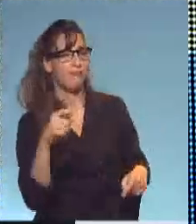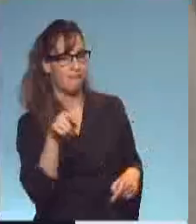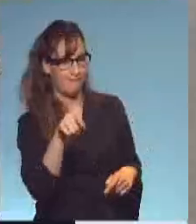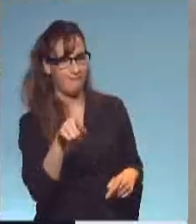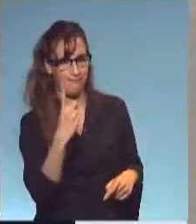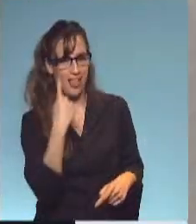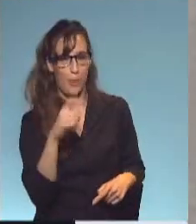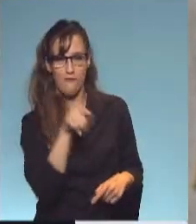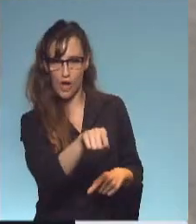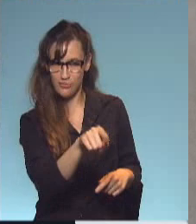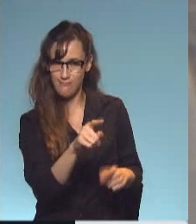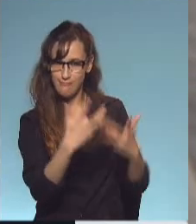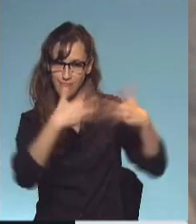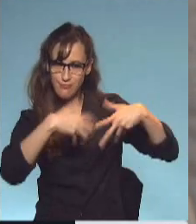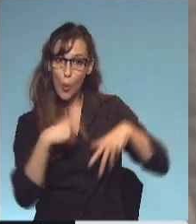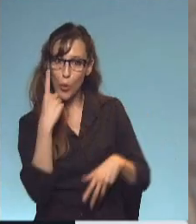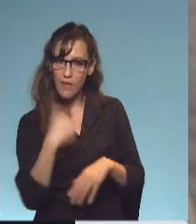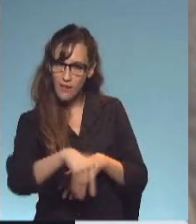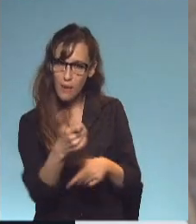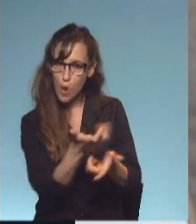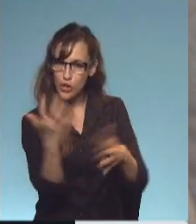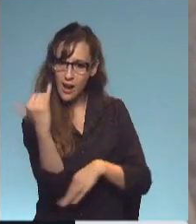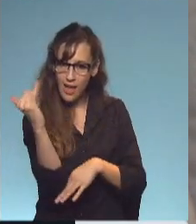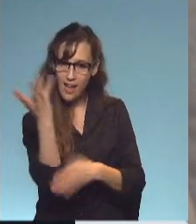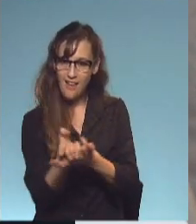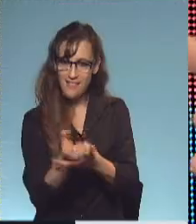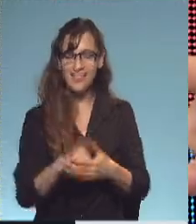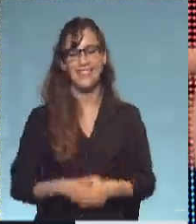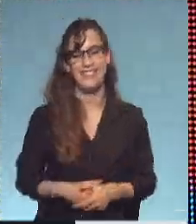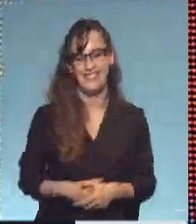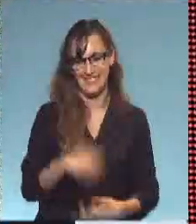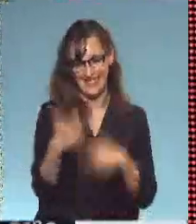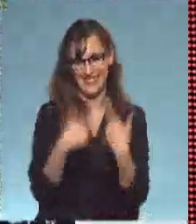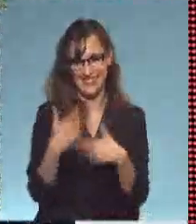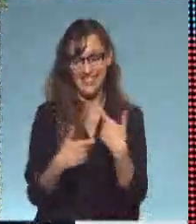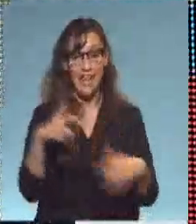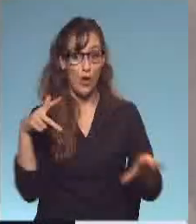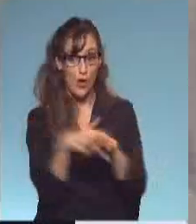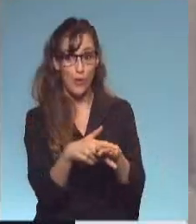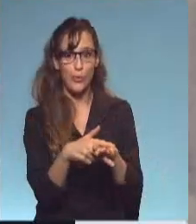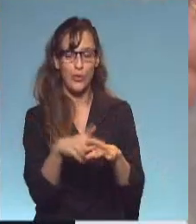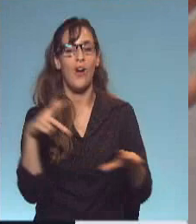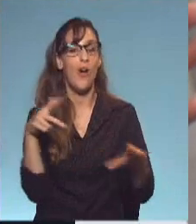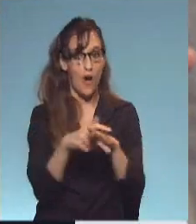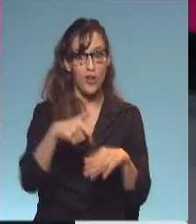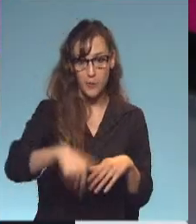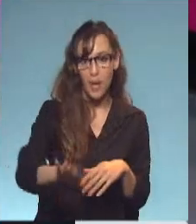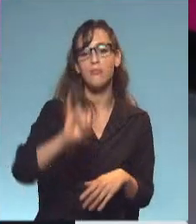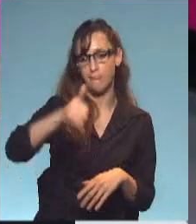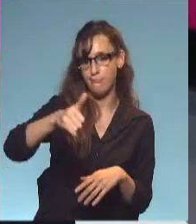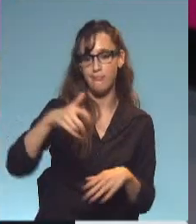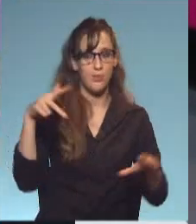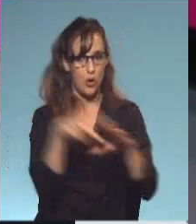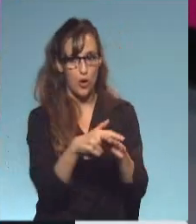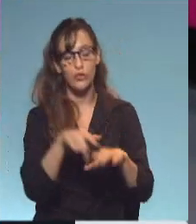para. Es alucinante, te vamos a filmar algún Qué día. Loco, buenísimo. Marie, nos vamos a un corte. Un corte, pero queridas así, amigas y amigos, breve.